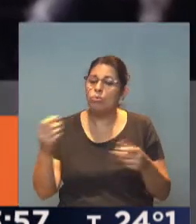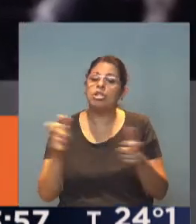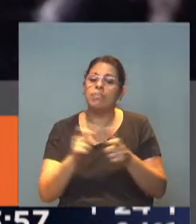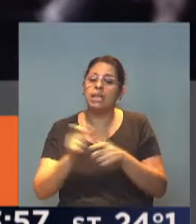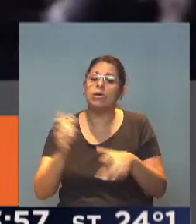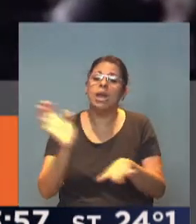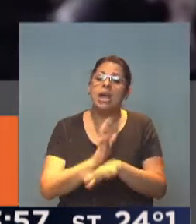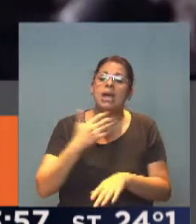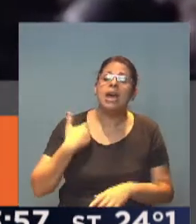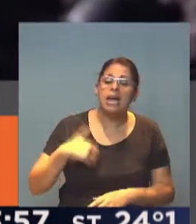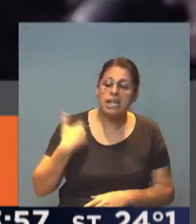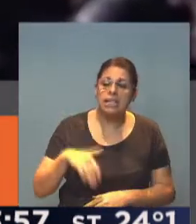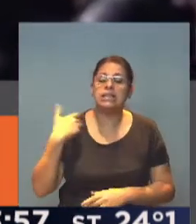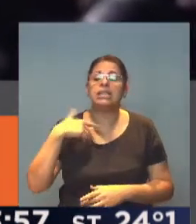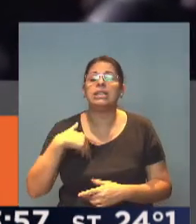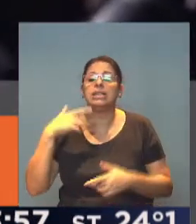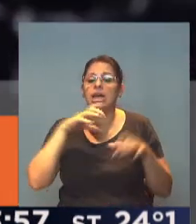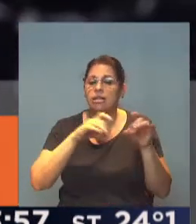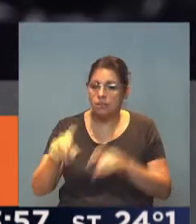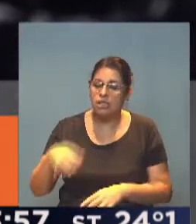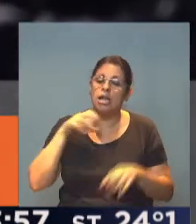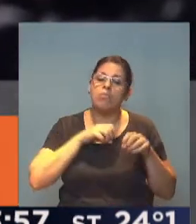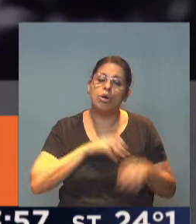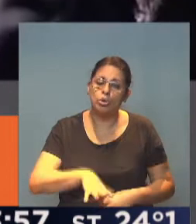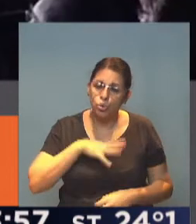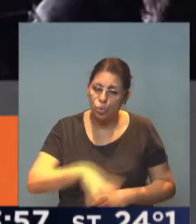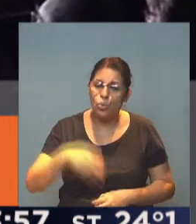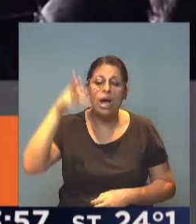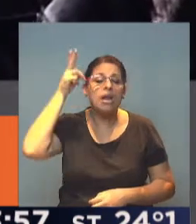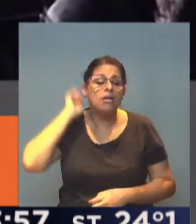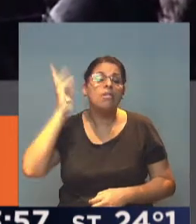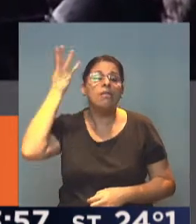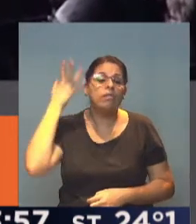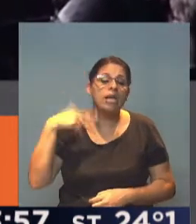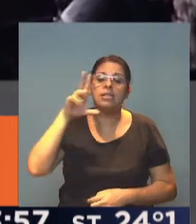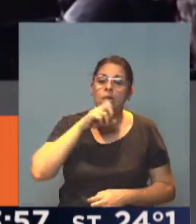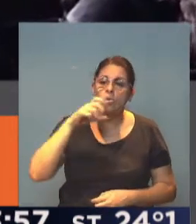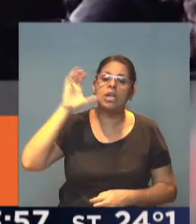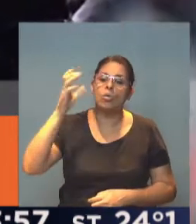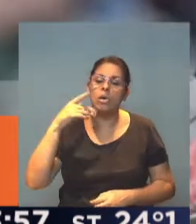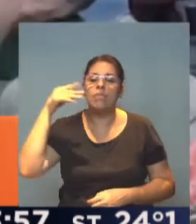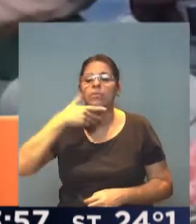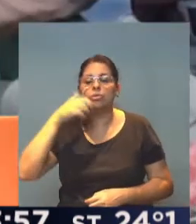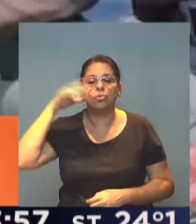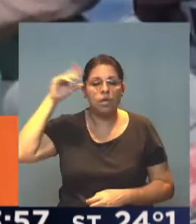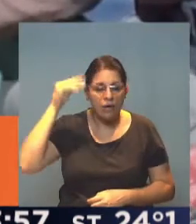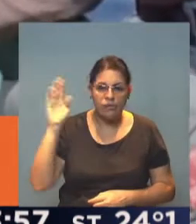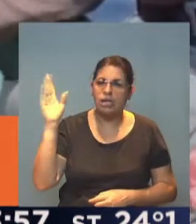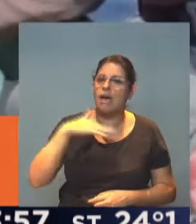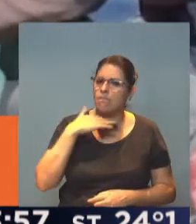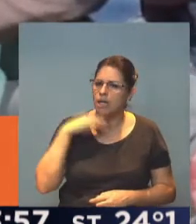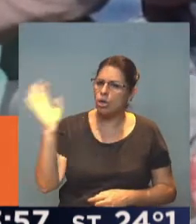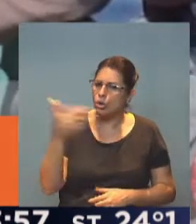Argentina, Alemania, Portugal, Suiza, Japón, Austria, Brasil, Francia, Croacia, Serbia, Chile, Rusia, Colombia, Sudáfrica y México. Todos esos países